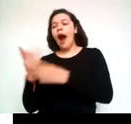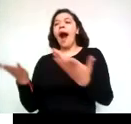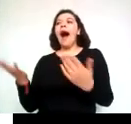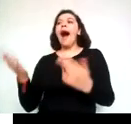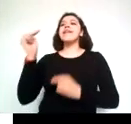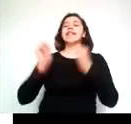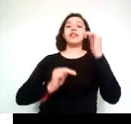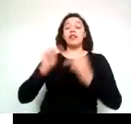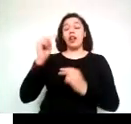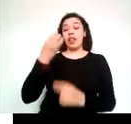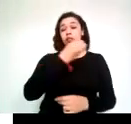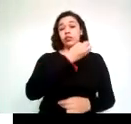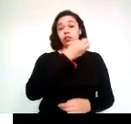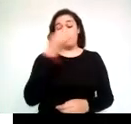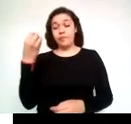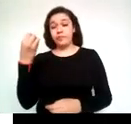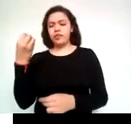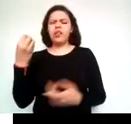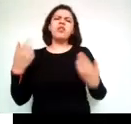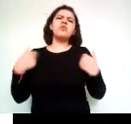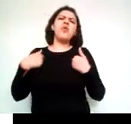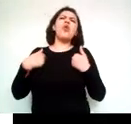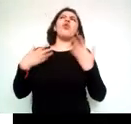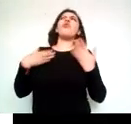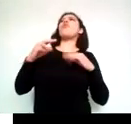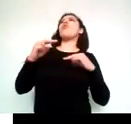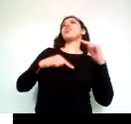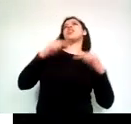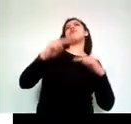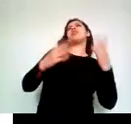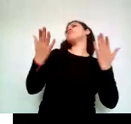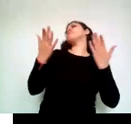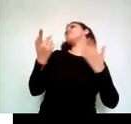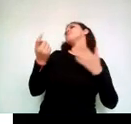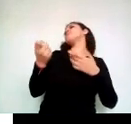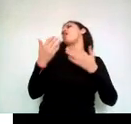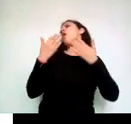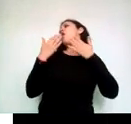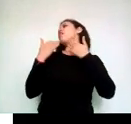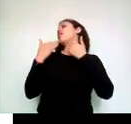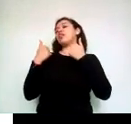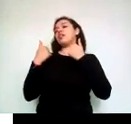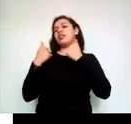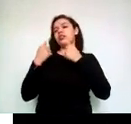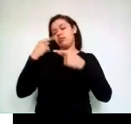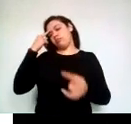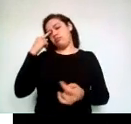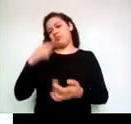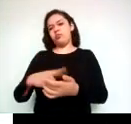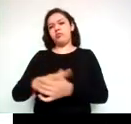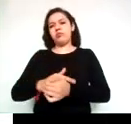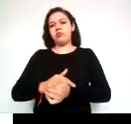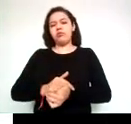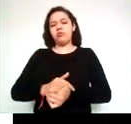un nivel de riesgo nulo, dice, ok, el riesgo es, así lo llama la norma, despreciable y